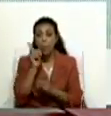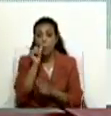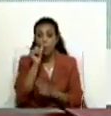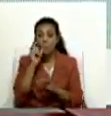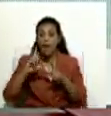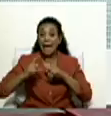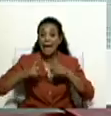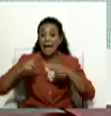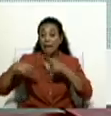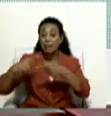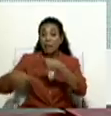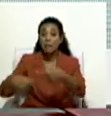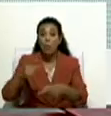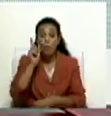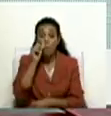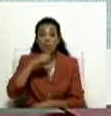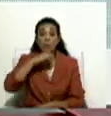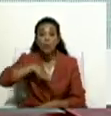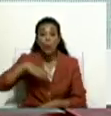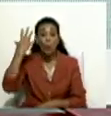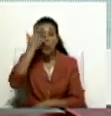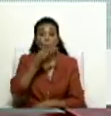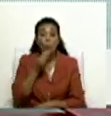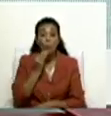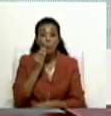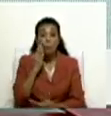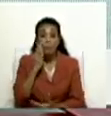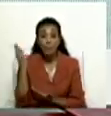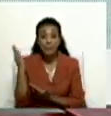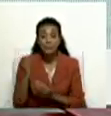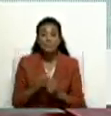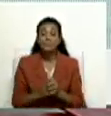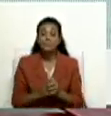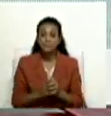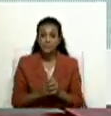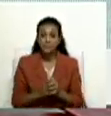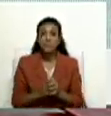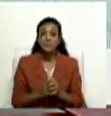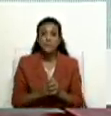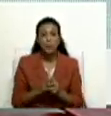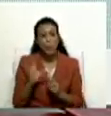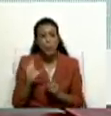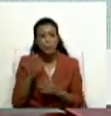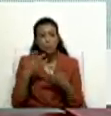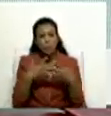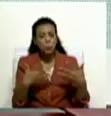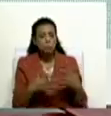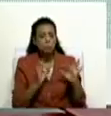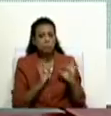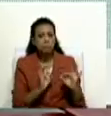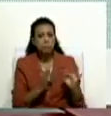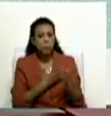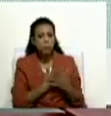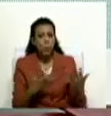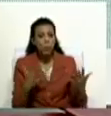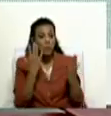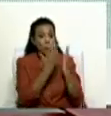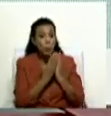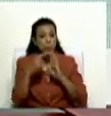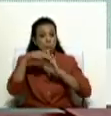nueva generación de historiadoras e historiadores de Venezuela que lo ven como letra viva que son